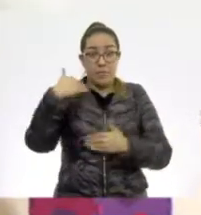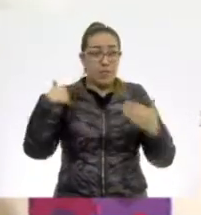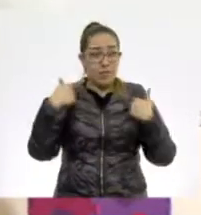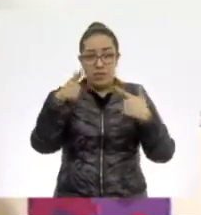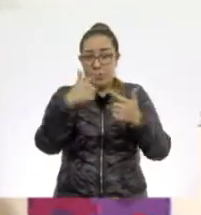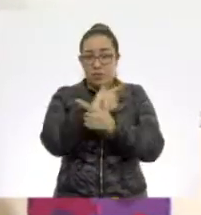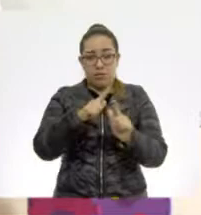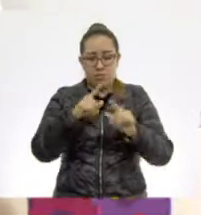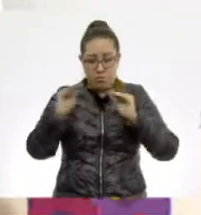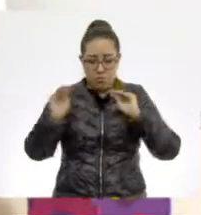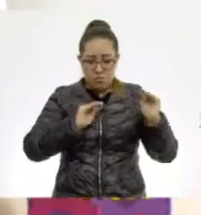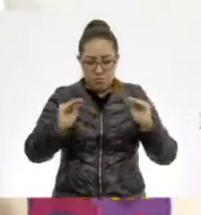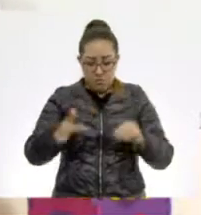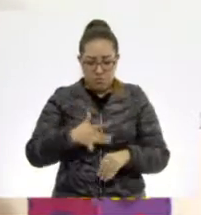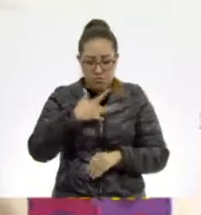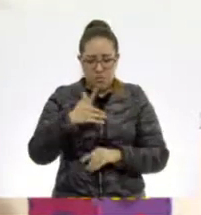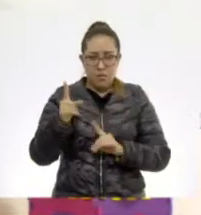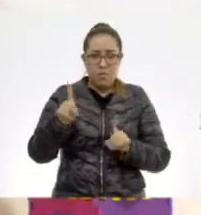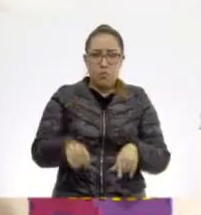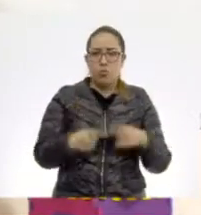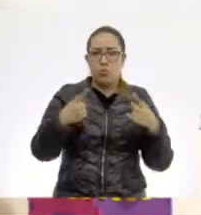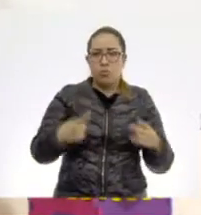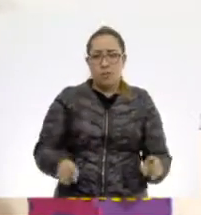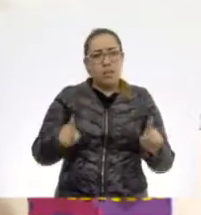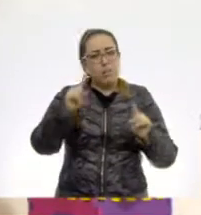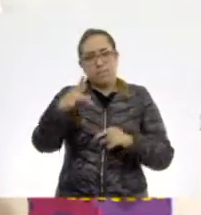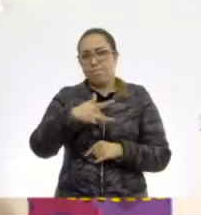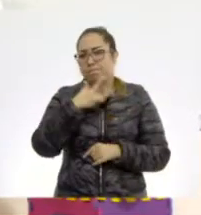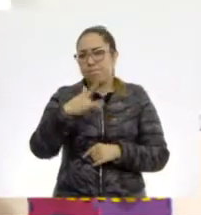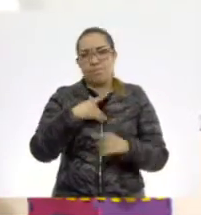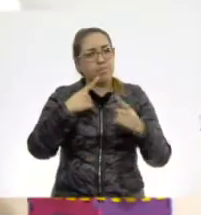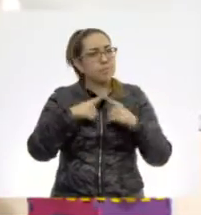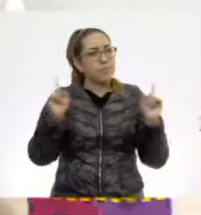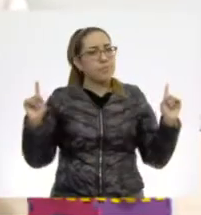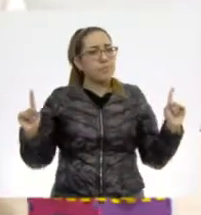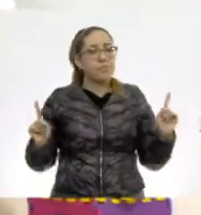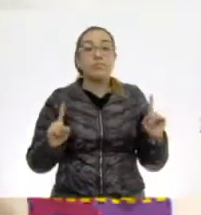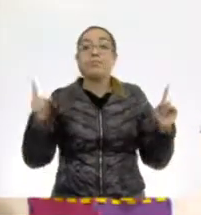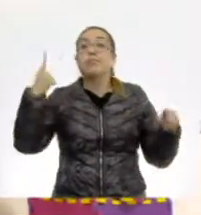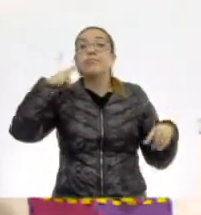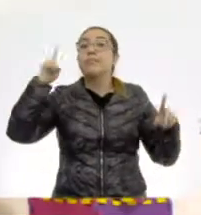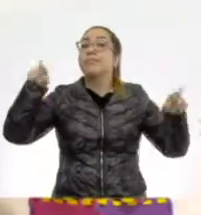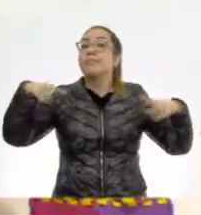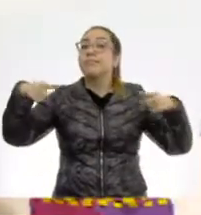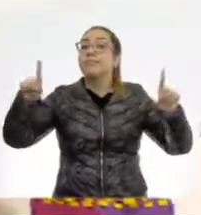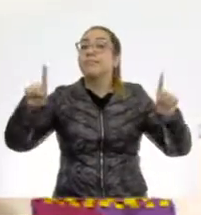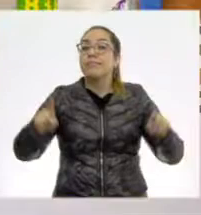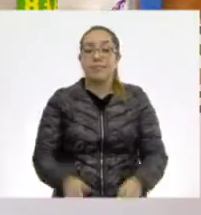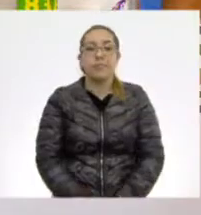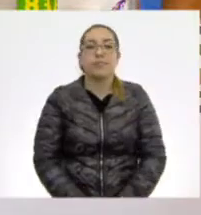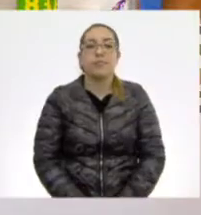movimientos dependiendo de lo que me haga sentir cada estrella. Ah, perfecto. Entonces, ¿suena la música? Sí.